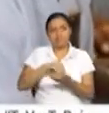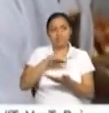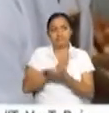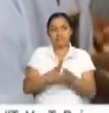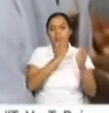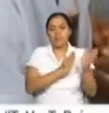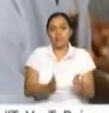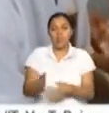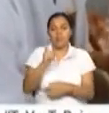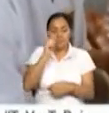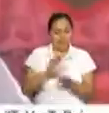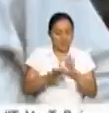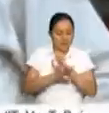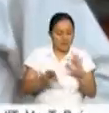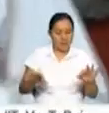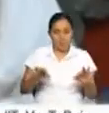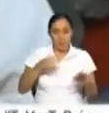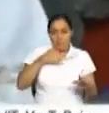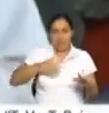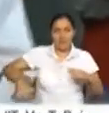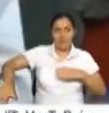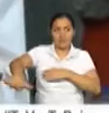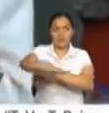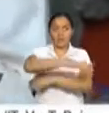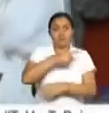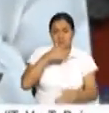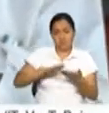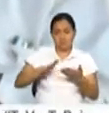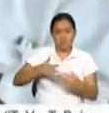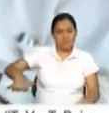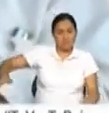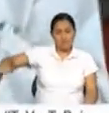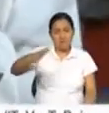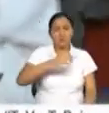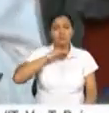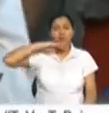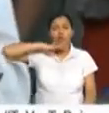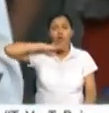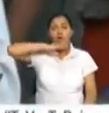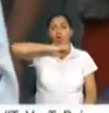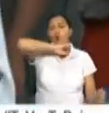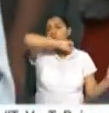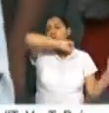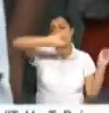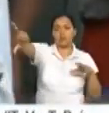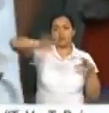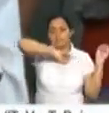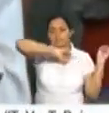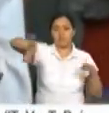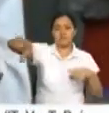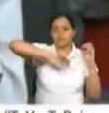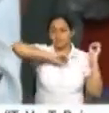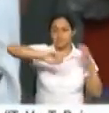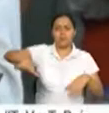plan que busque la limpieza del mar el mar ya no puede más porque porque el mar ahora